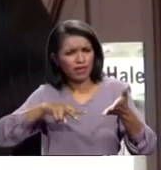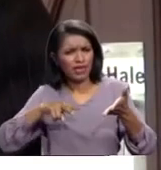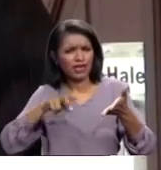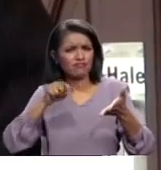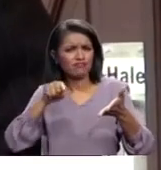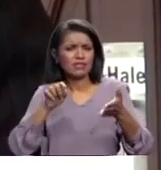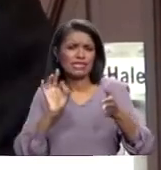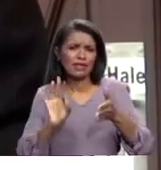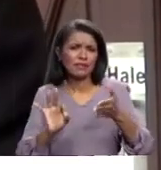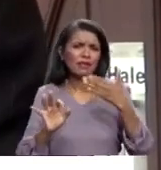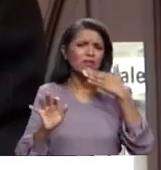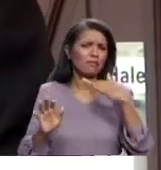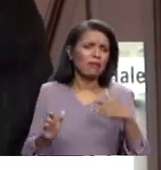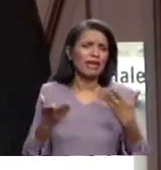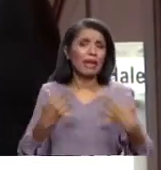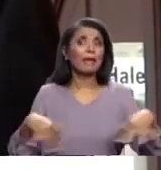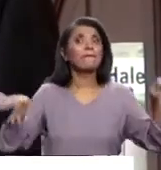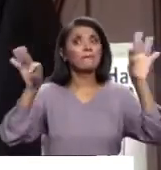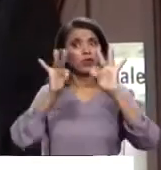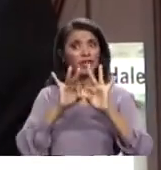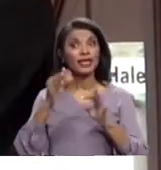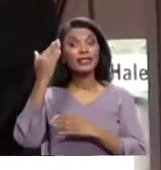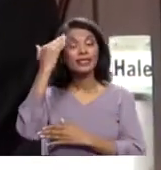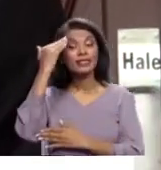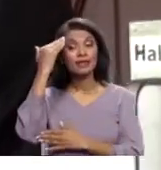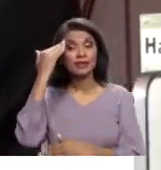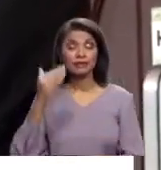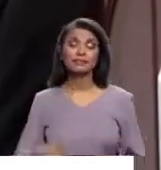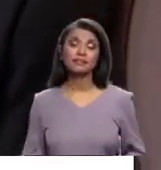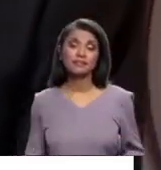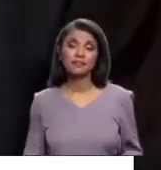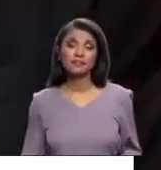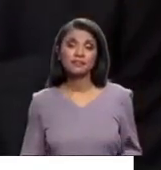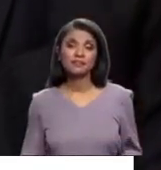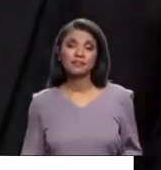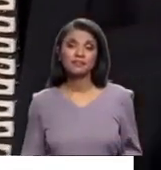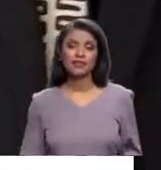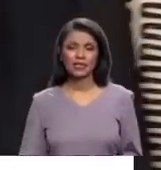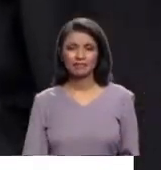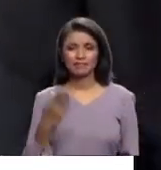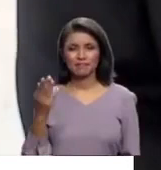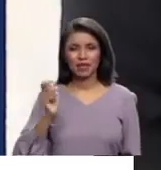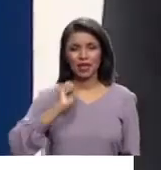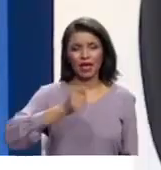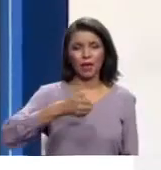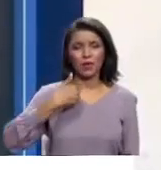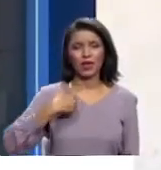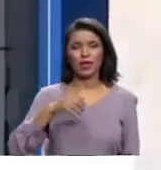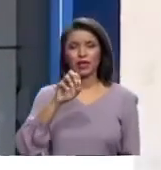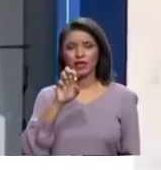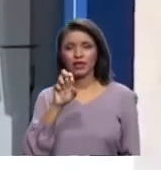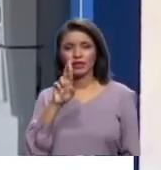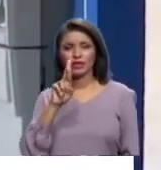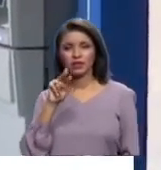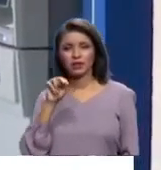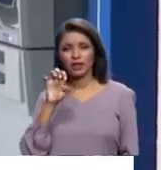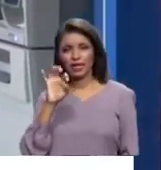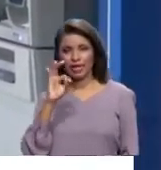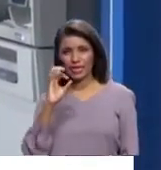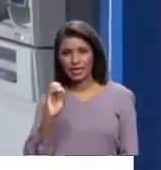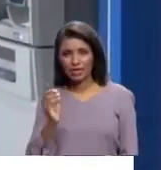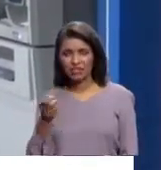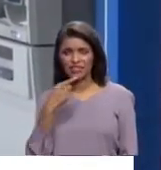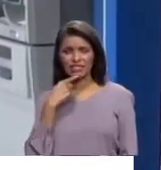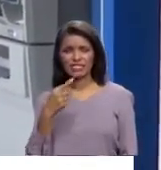que el constituyente quiso establecer en el 138 de la Constitución. Bien, han escuchado al abogado Ernesto Cedeño frente a esta demanda de